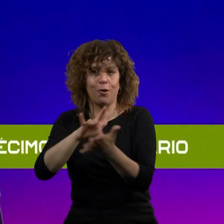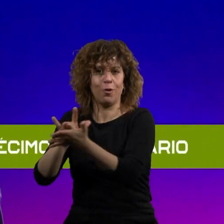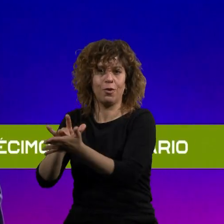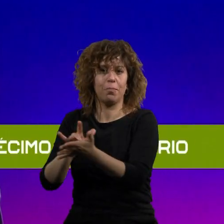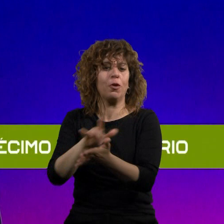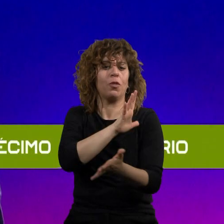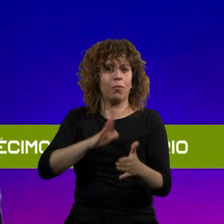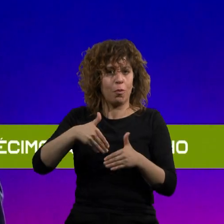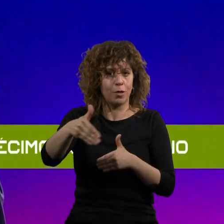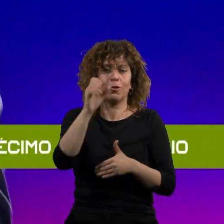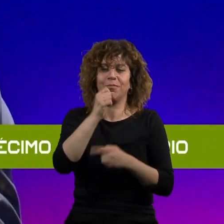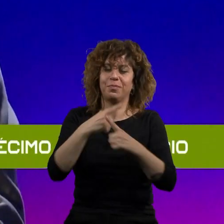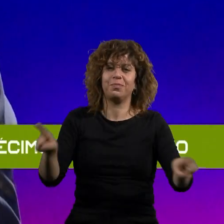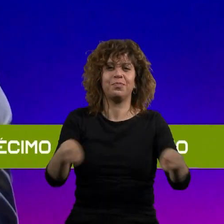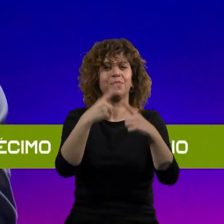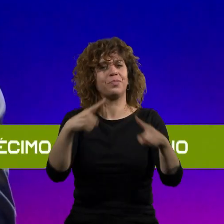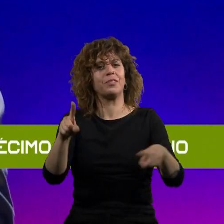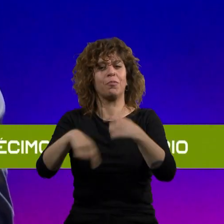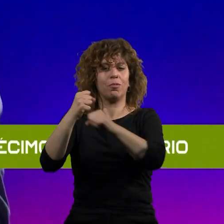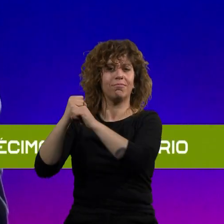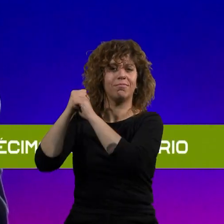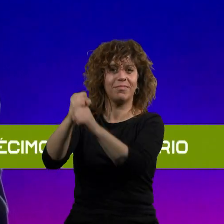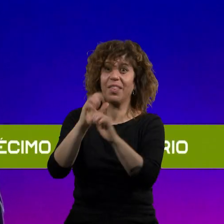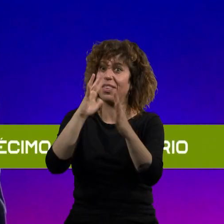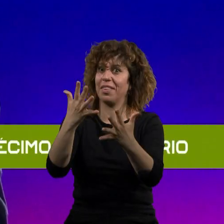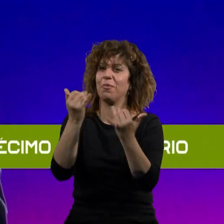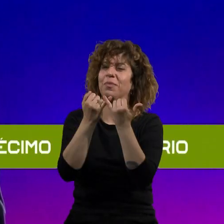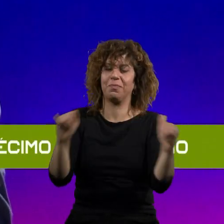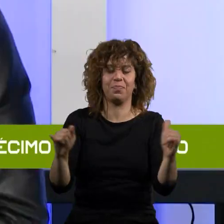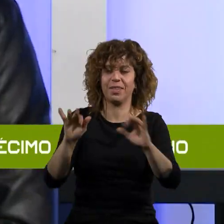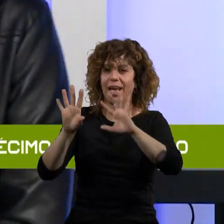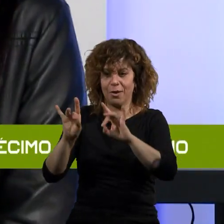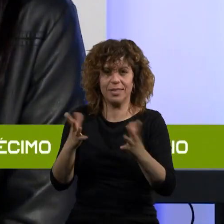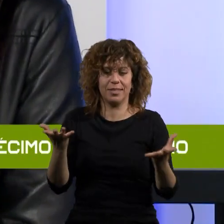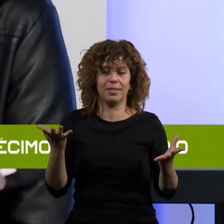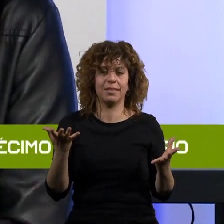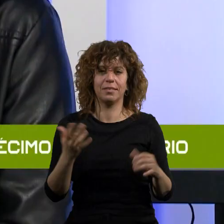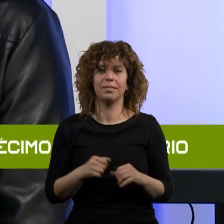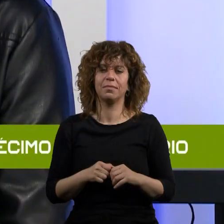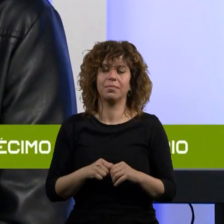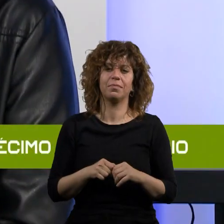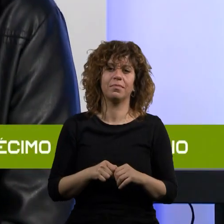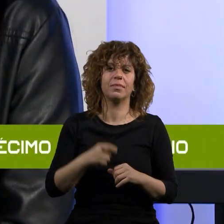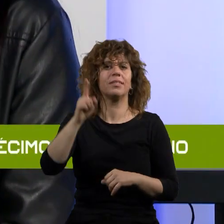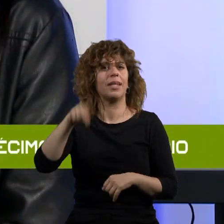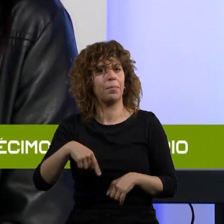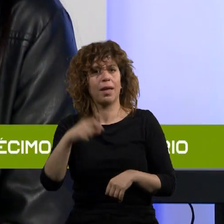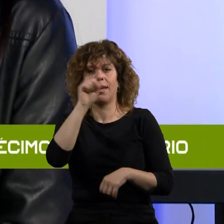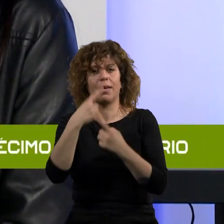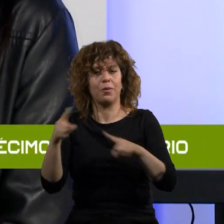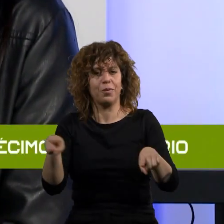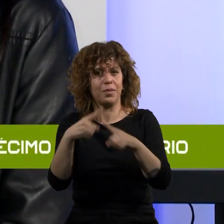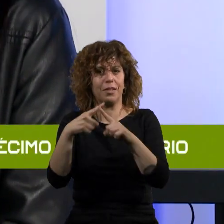que haremos un concierto bien chulo para celebrar ese 10º aniversario. Claro que sí, claro Sí, que sí. sí. Y bueno, y luego todos esos bolos, ¿no? Que tenéis